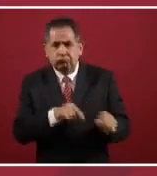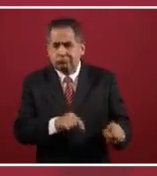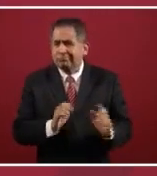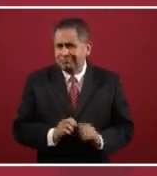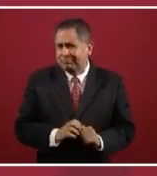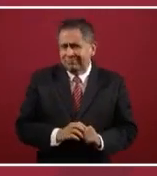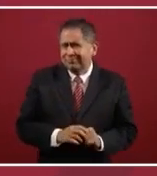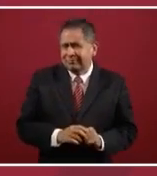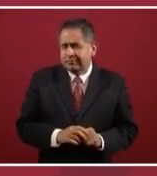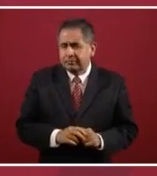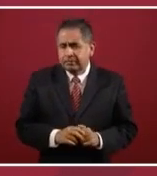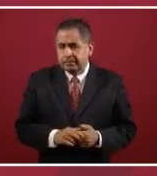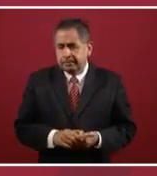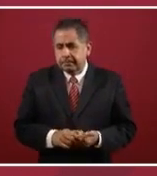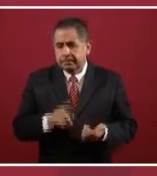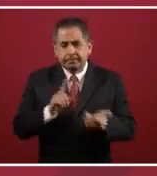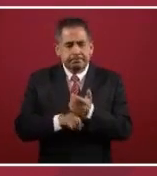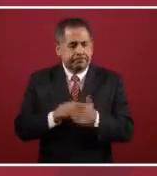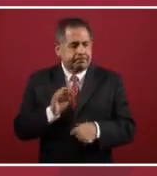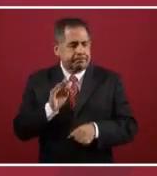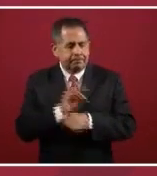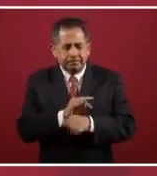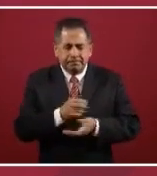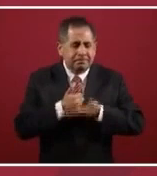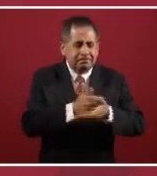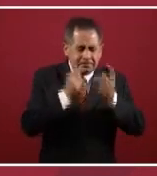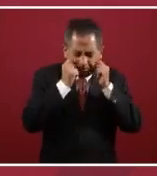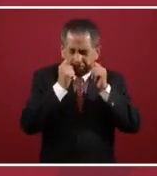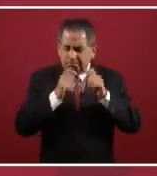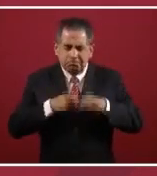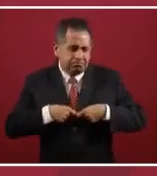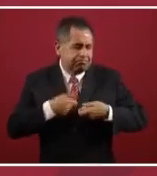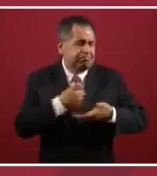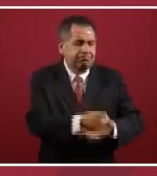Es hacer el bien sin mirar a quién.